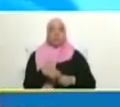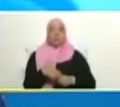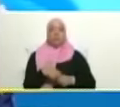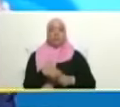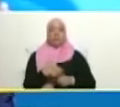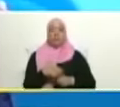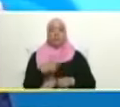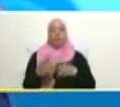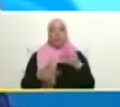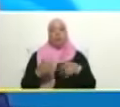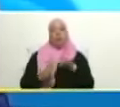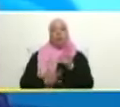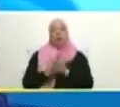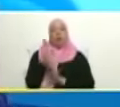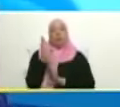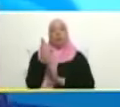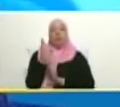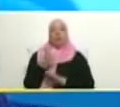es un avance.